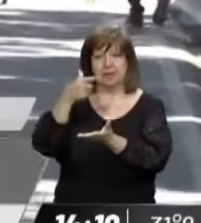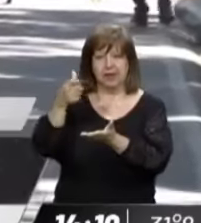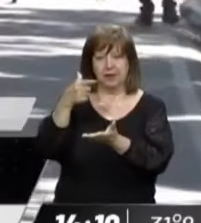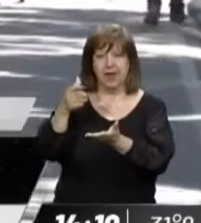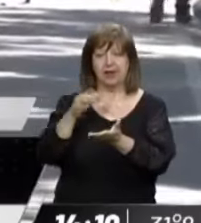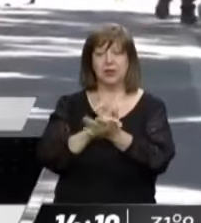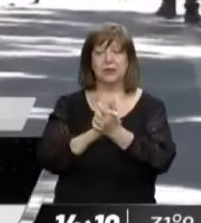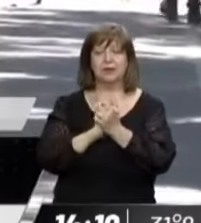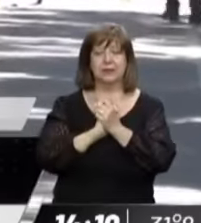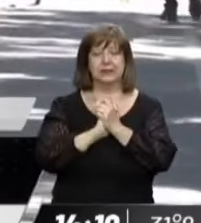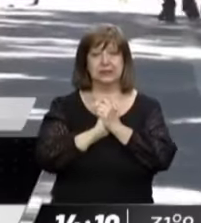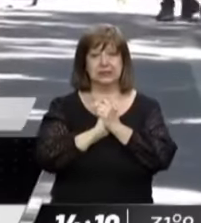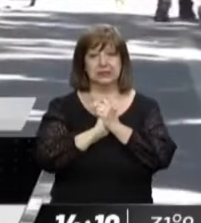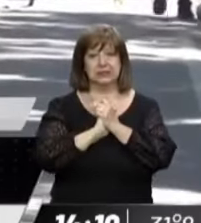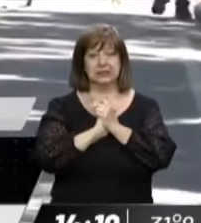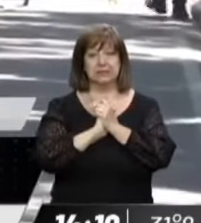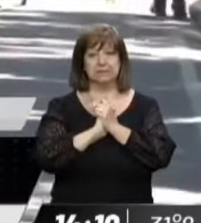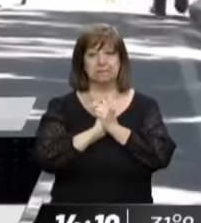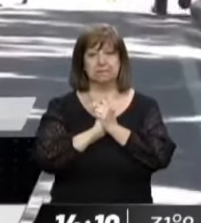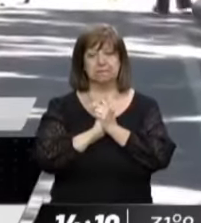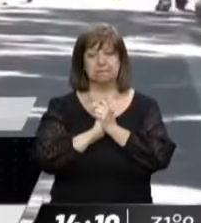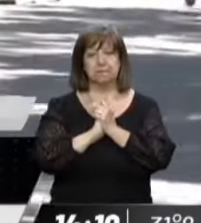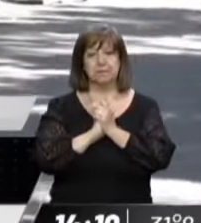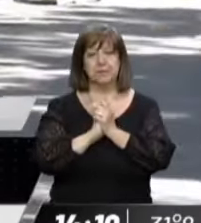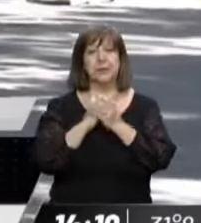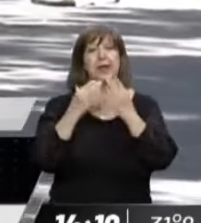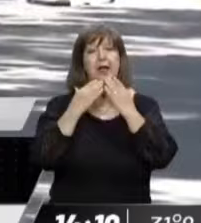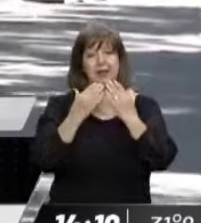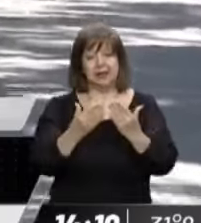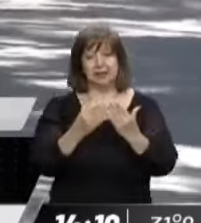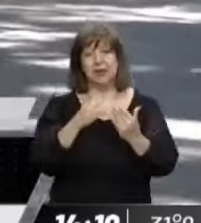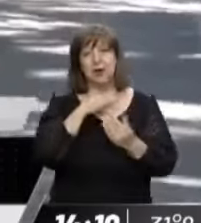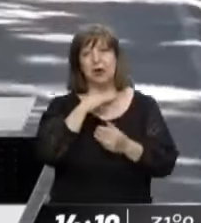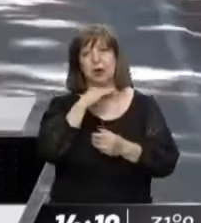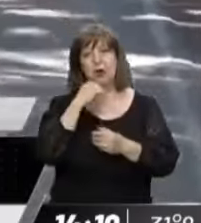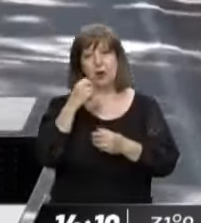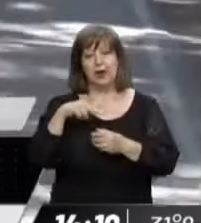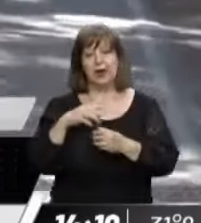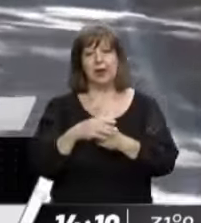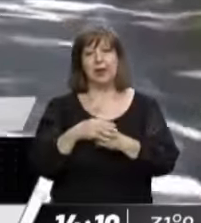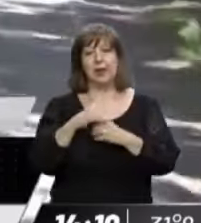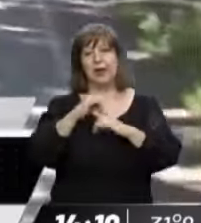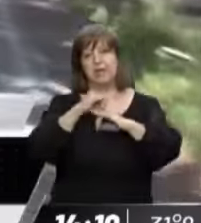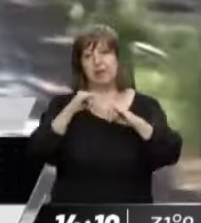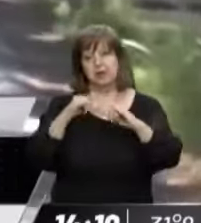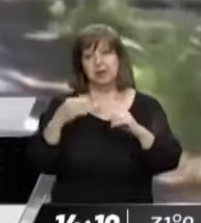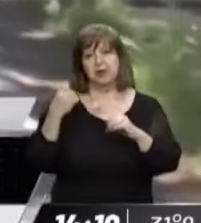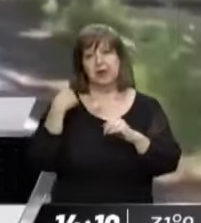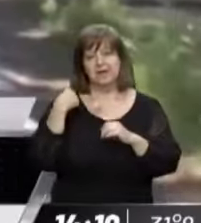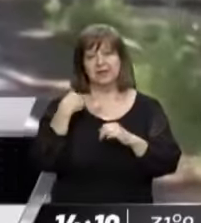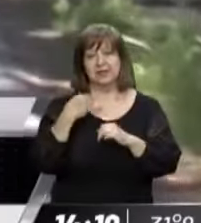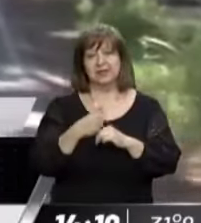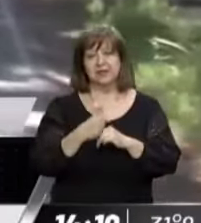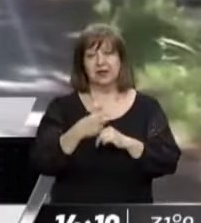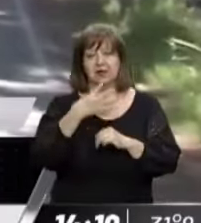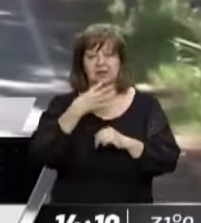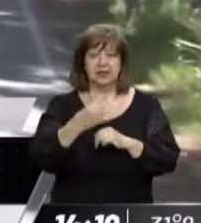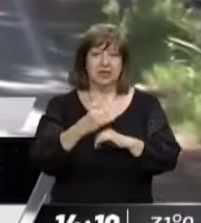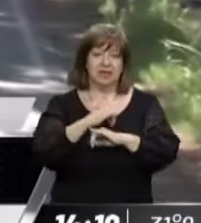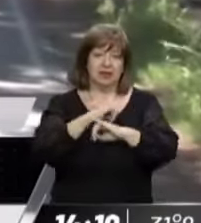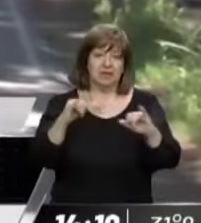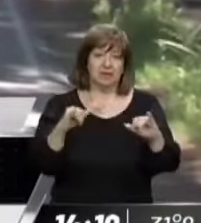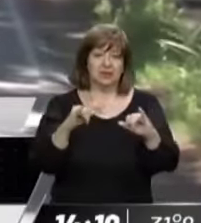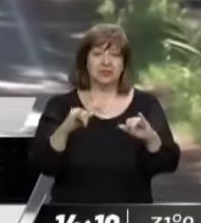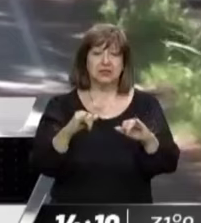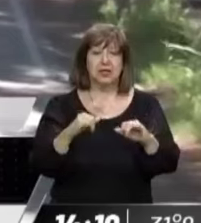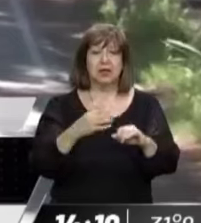agradecemos mucho este contacto. Por supuesto, ante cualquier novedad en relación a esto, regresamos. Pero la información puntual ya está dada,